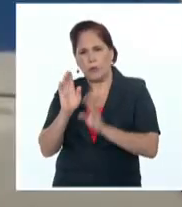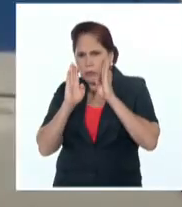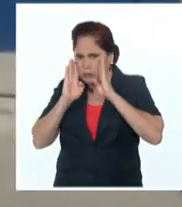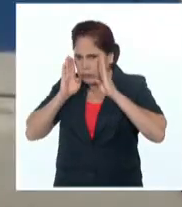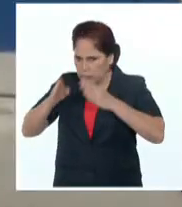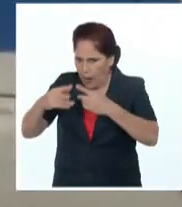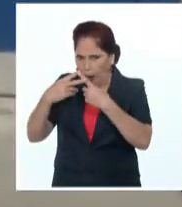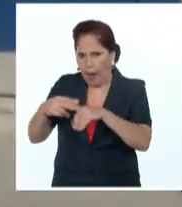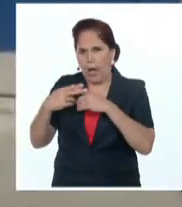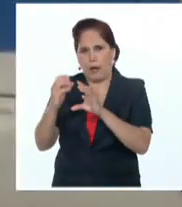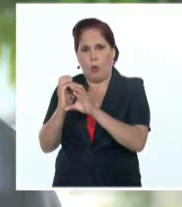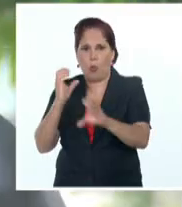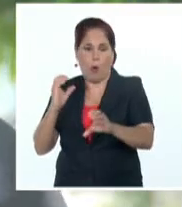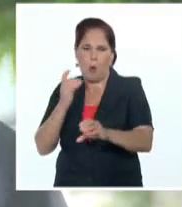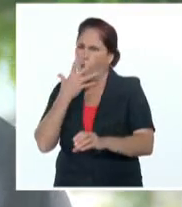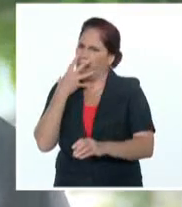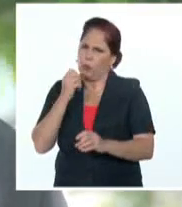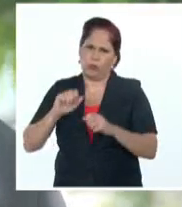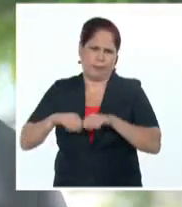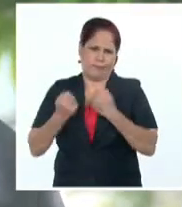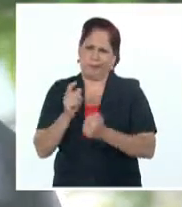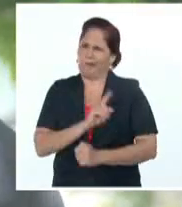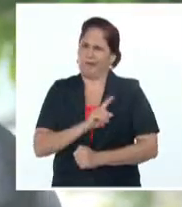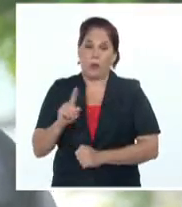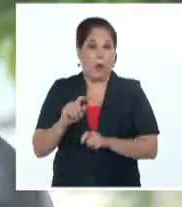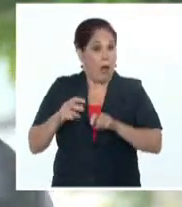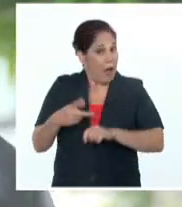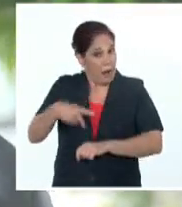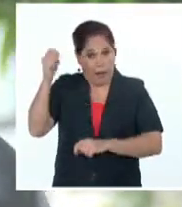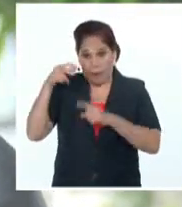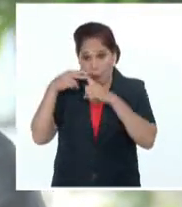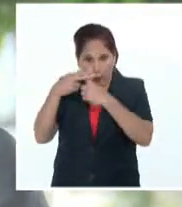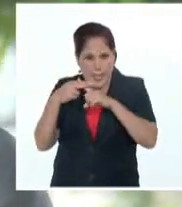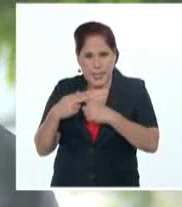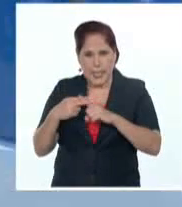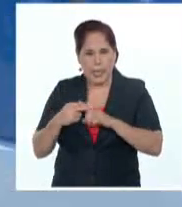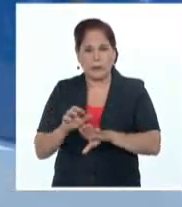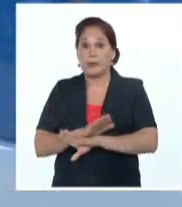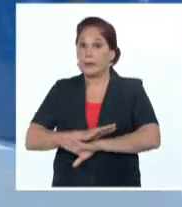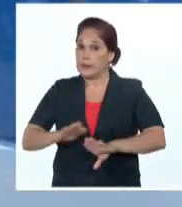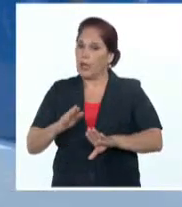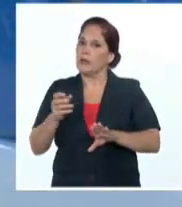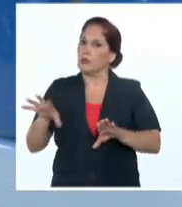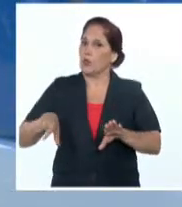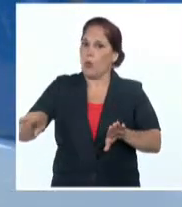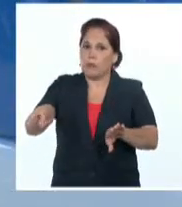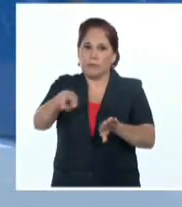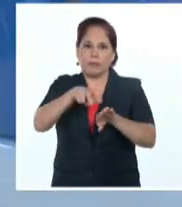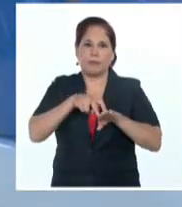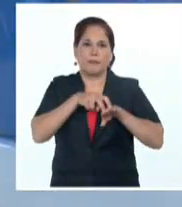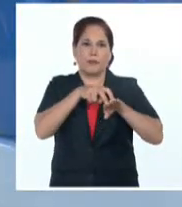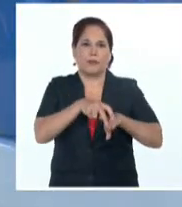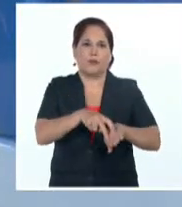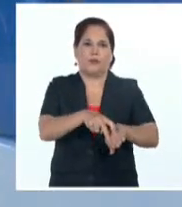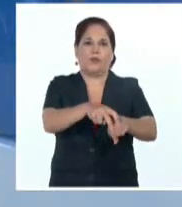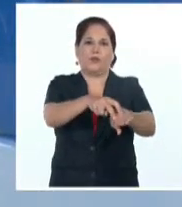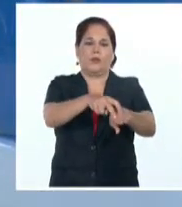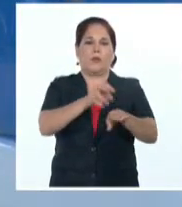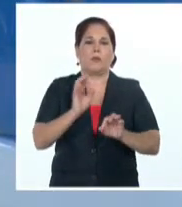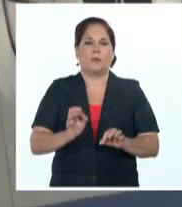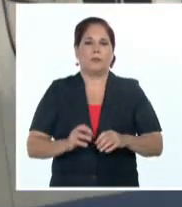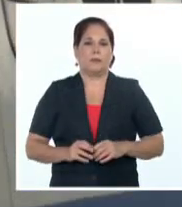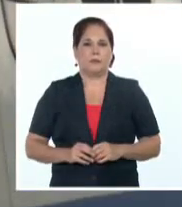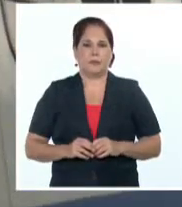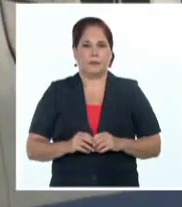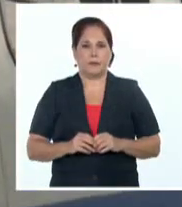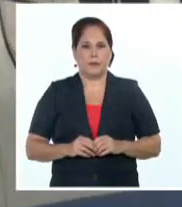arreglar el ómnibus y arreglando todo se soluciona el problema. Es que la guapa va.